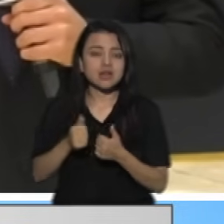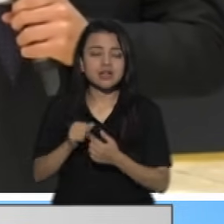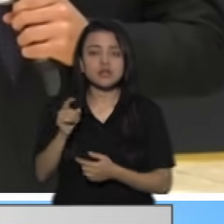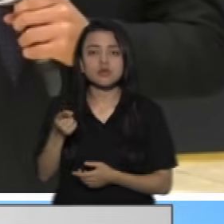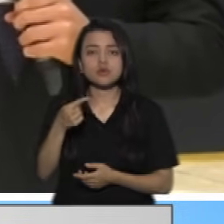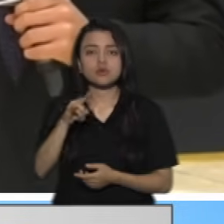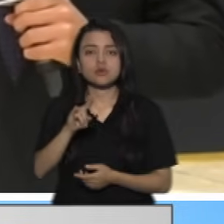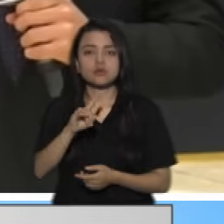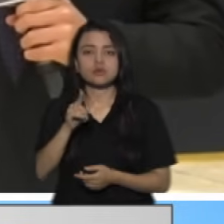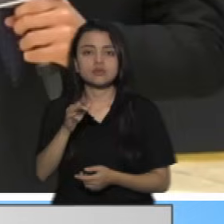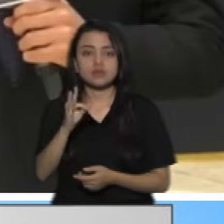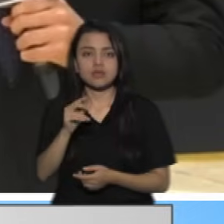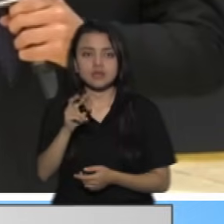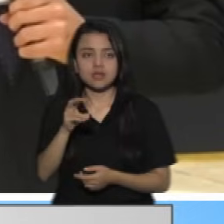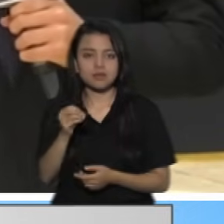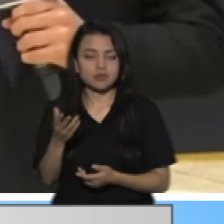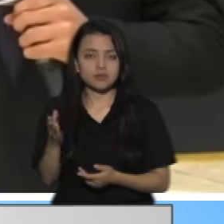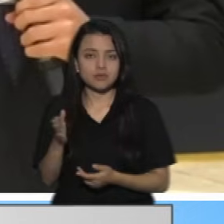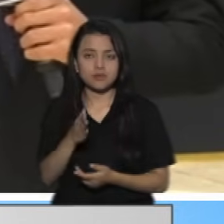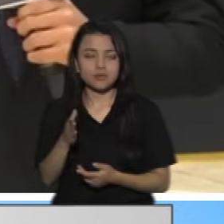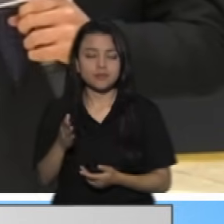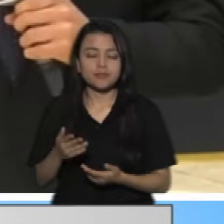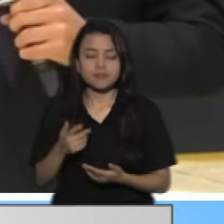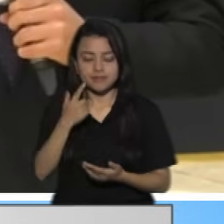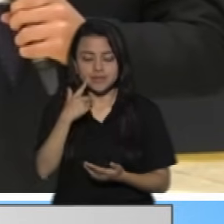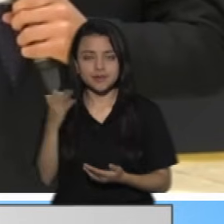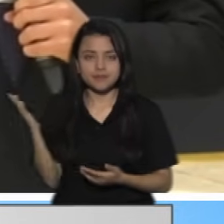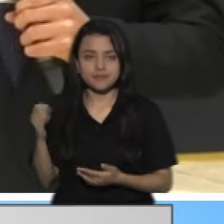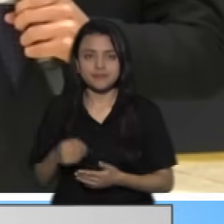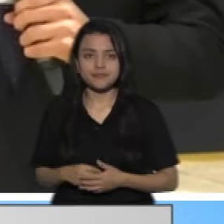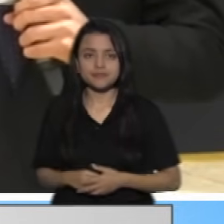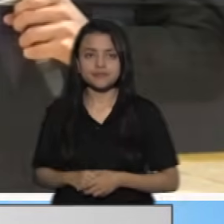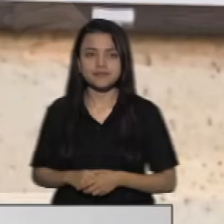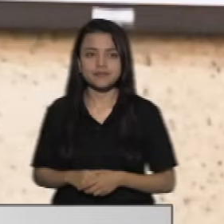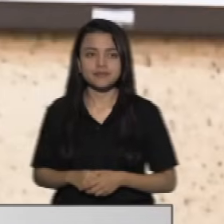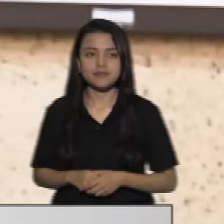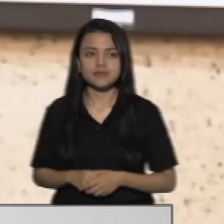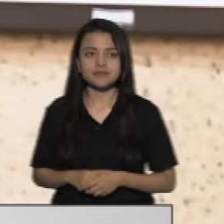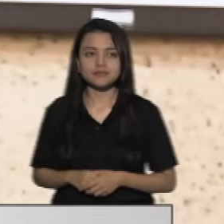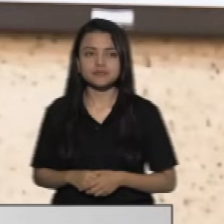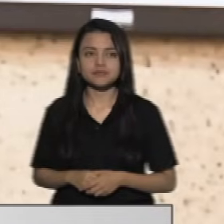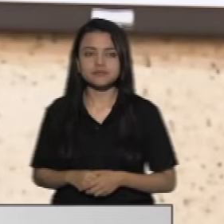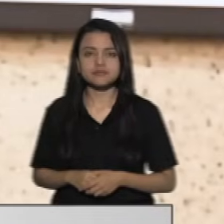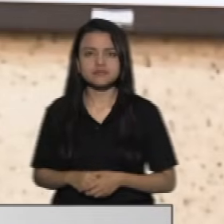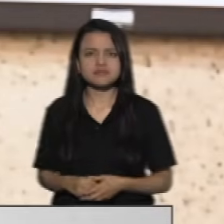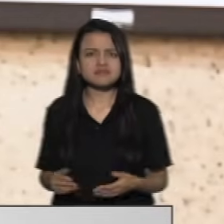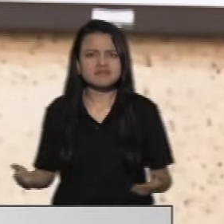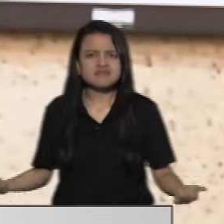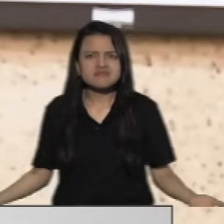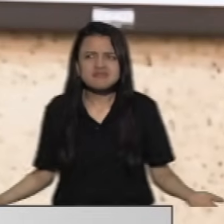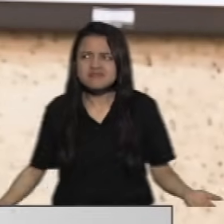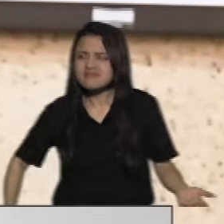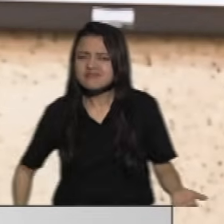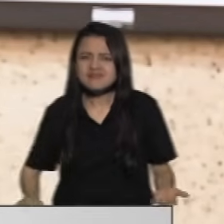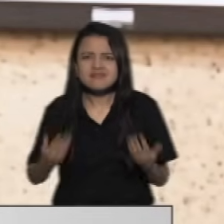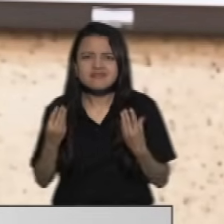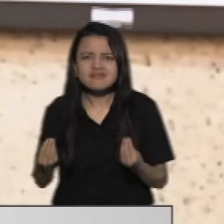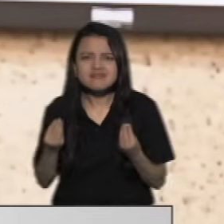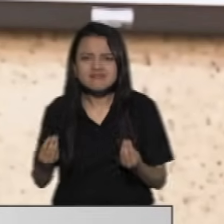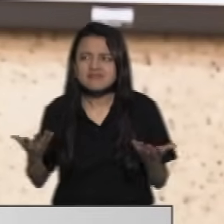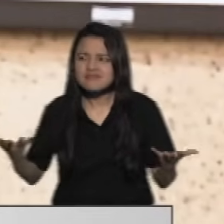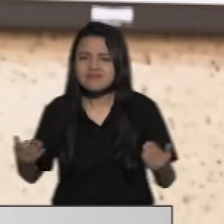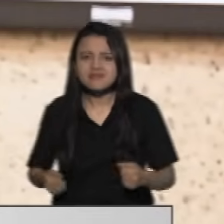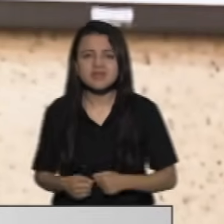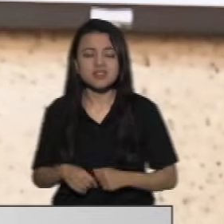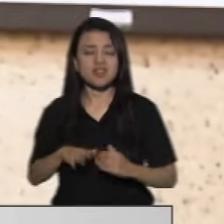la mandataria era Gustavo Bolívar para el presidente Gustavo Petro. Escuchemos a continuación a Claudia López. Uno no puede ser así irresponsable solo